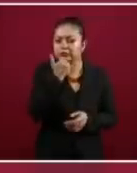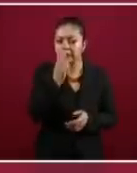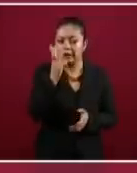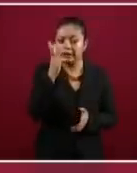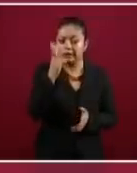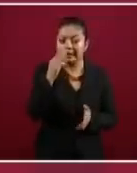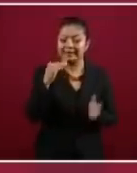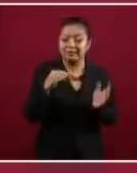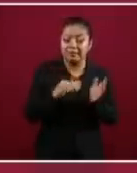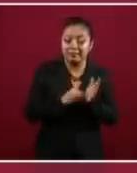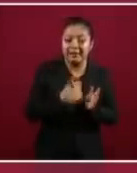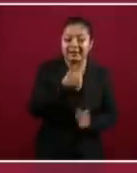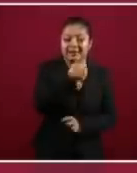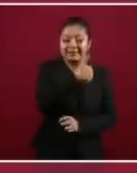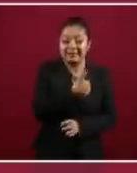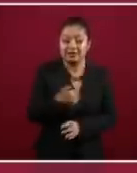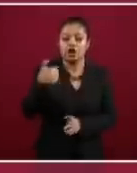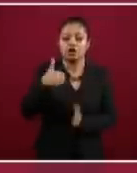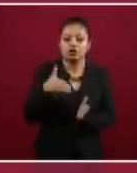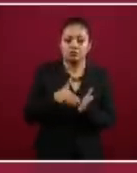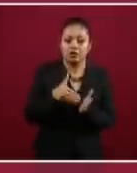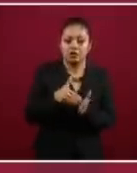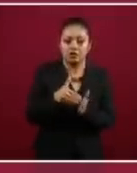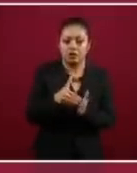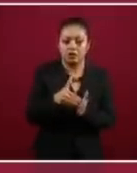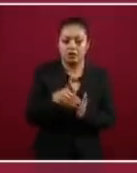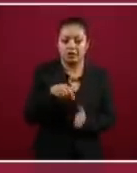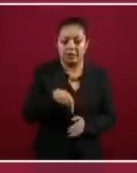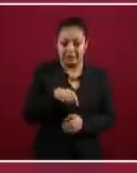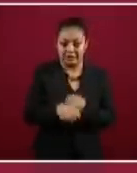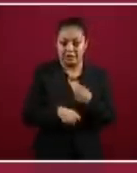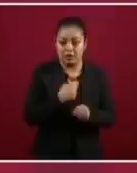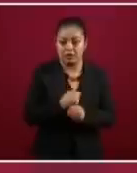3,600 millones. Este año son 800.